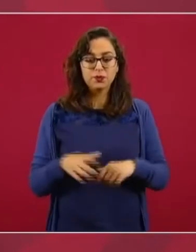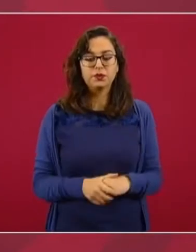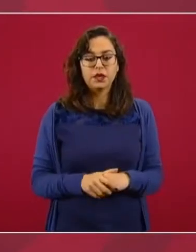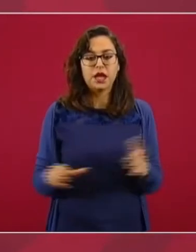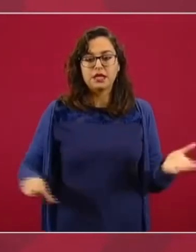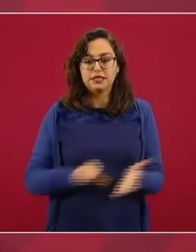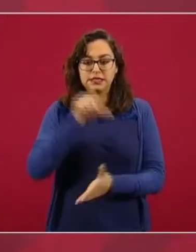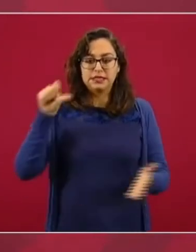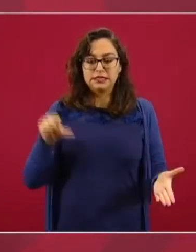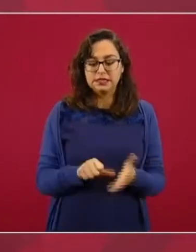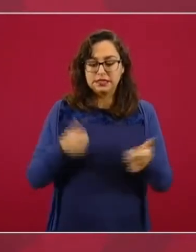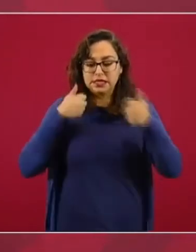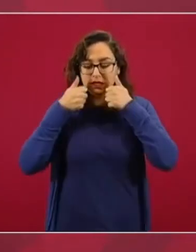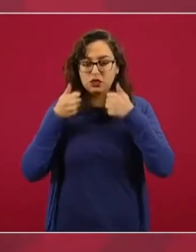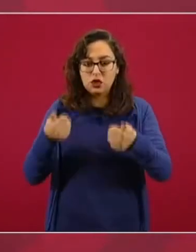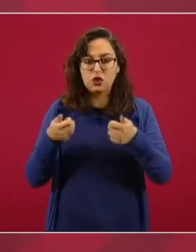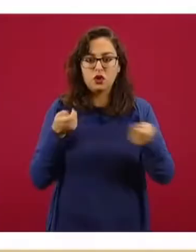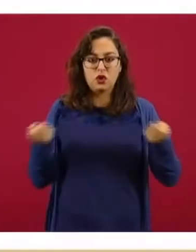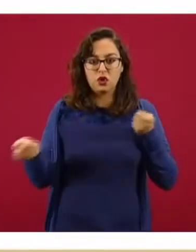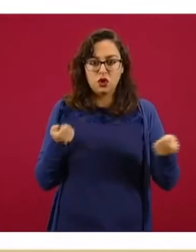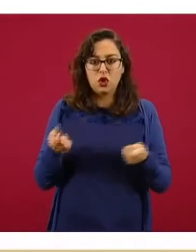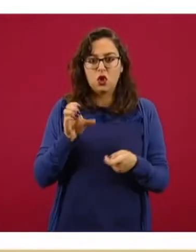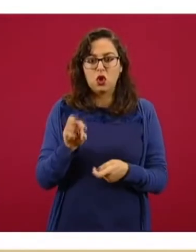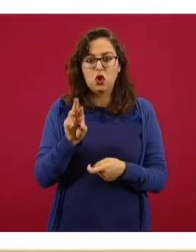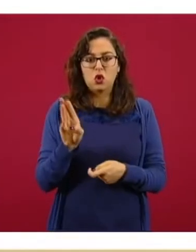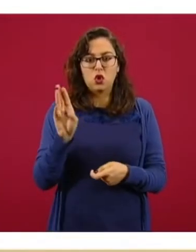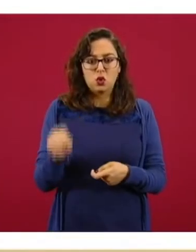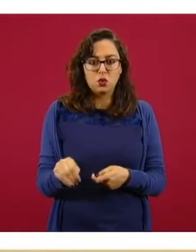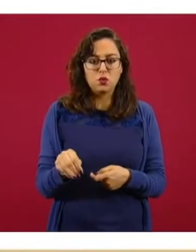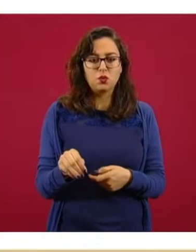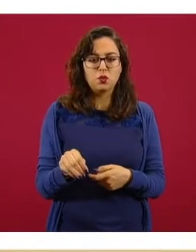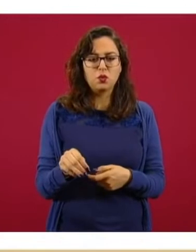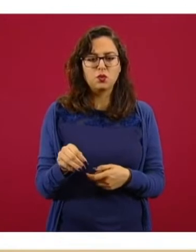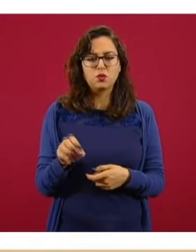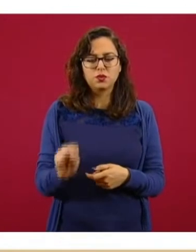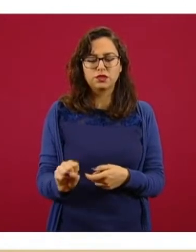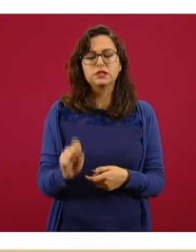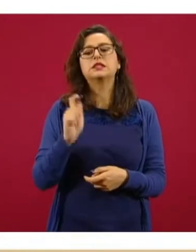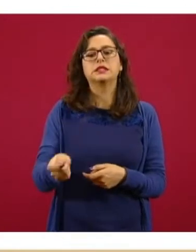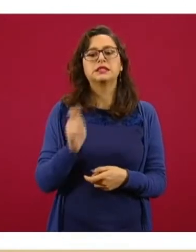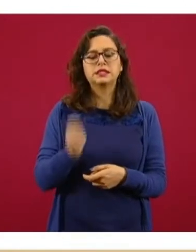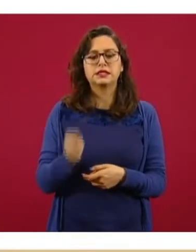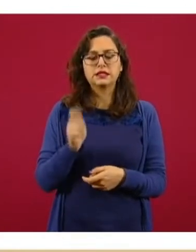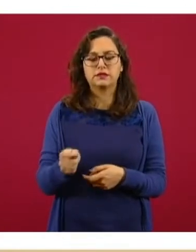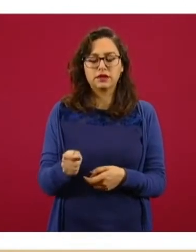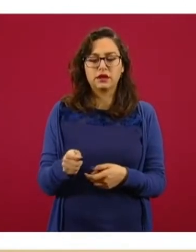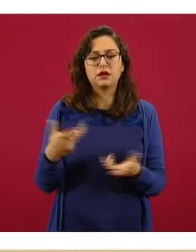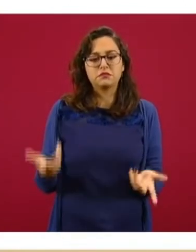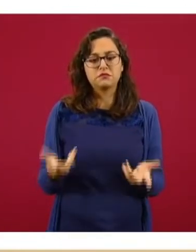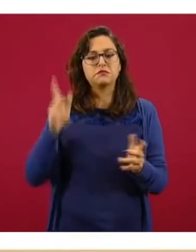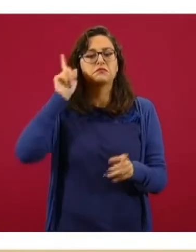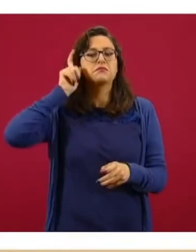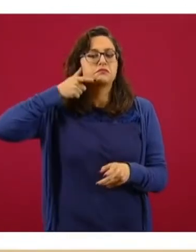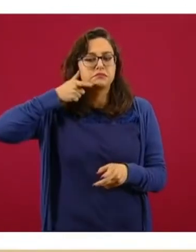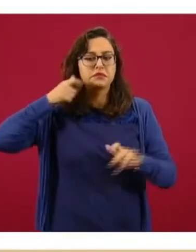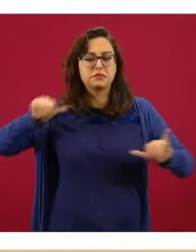de urgencias médicas, CRUM, que aparecen ahí en la lista. Los CRUM son unidades de atención telefónica